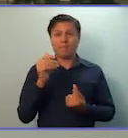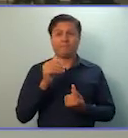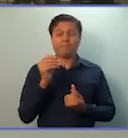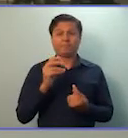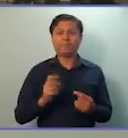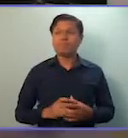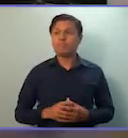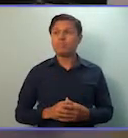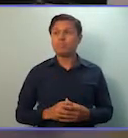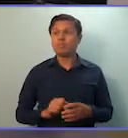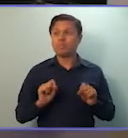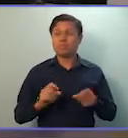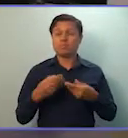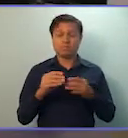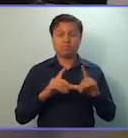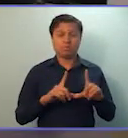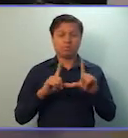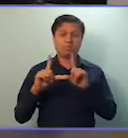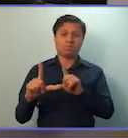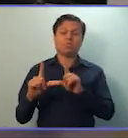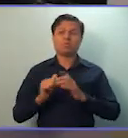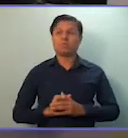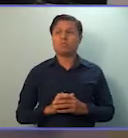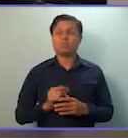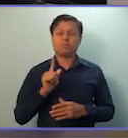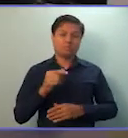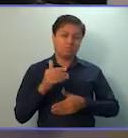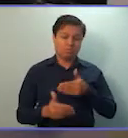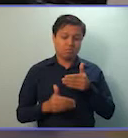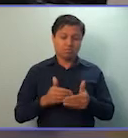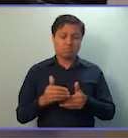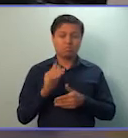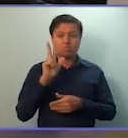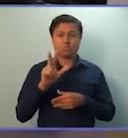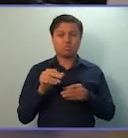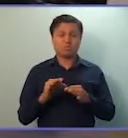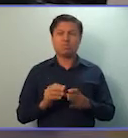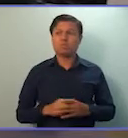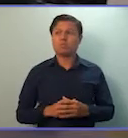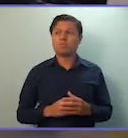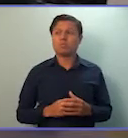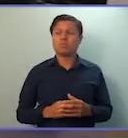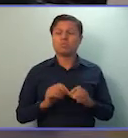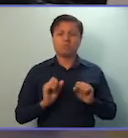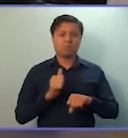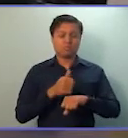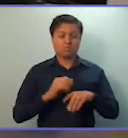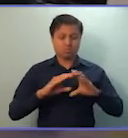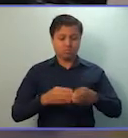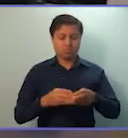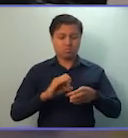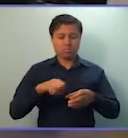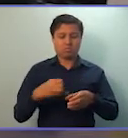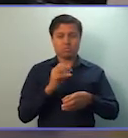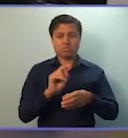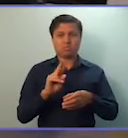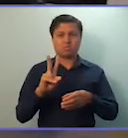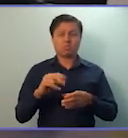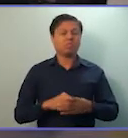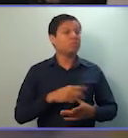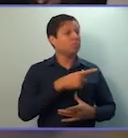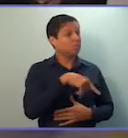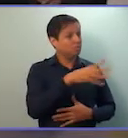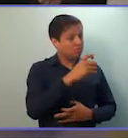para extender en su certificación 12 éstas son como las las tres fuentes sobre las cuales se conforman esta junta receptora de votos les